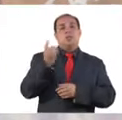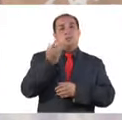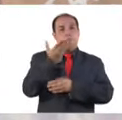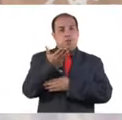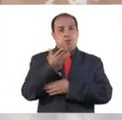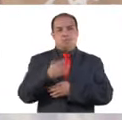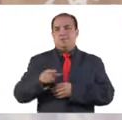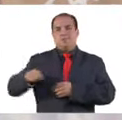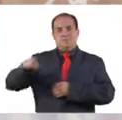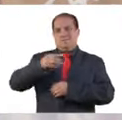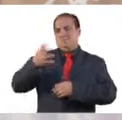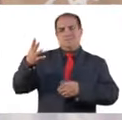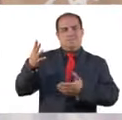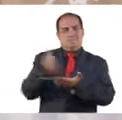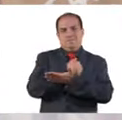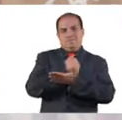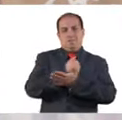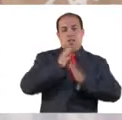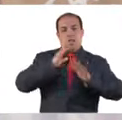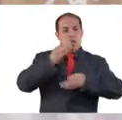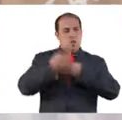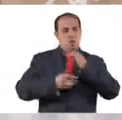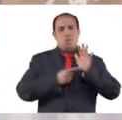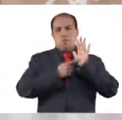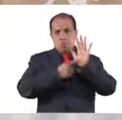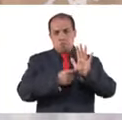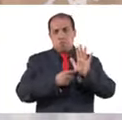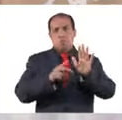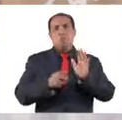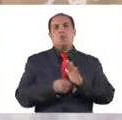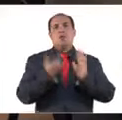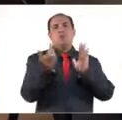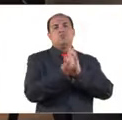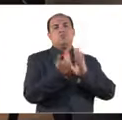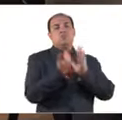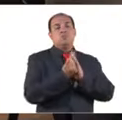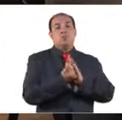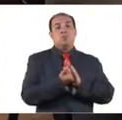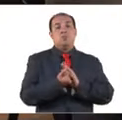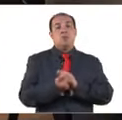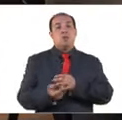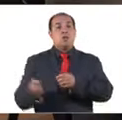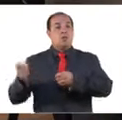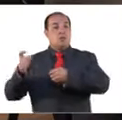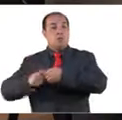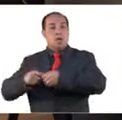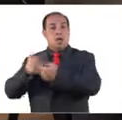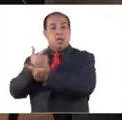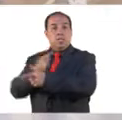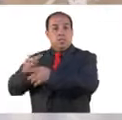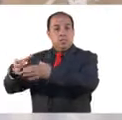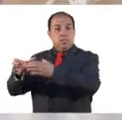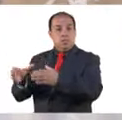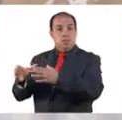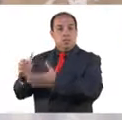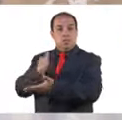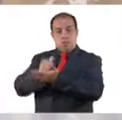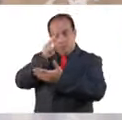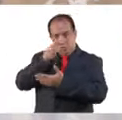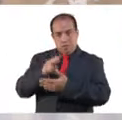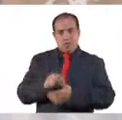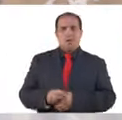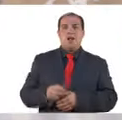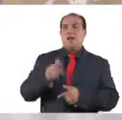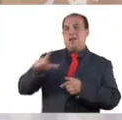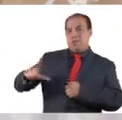porque ya está prácticamente todo sustentado. ¿Y eso involucraba a todos los taxistas de la Ciudad de México? ¿O cómo? Sí, no, al gobierno, imagínense. O sea,